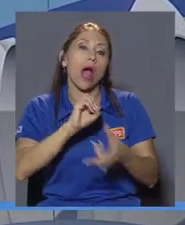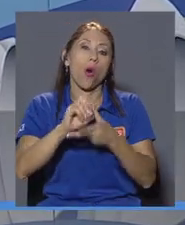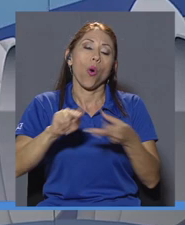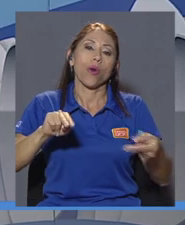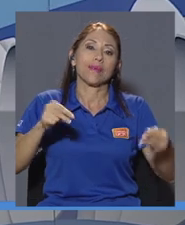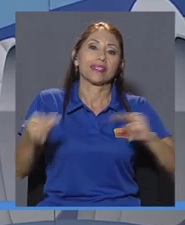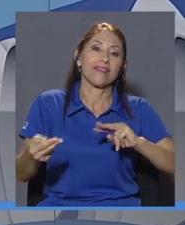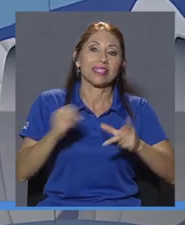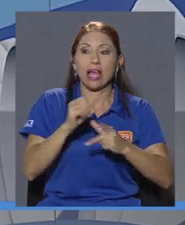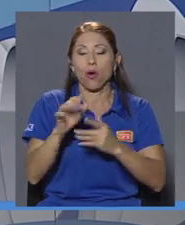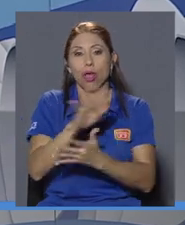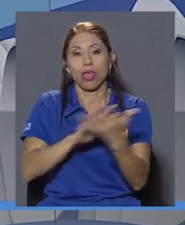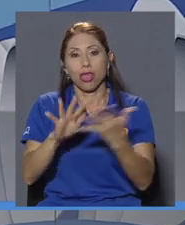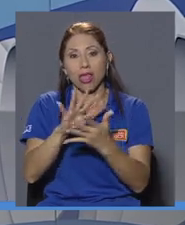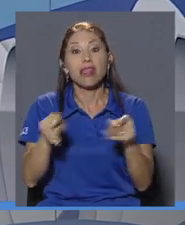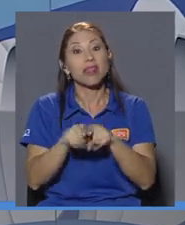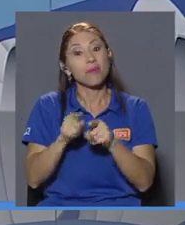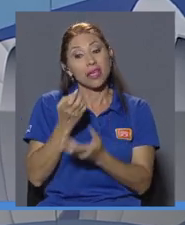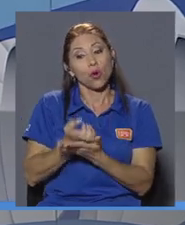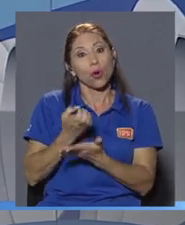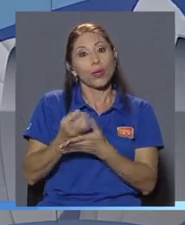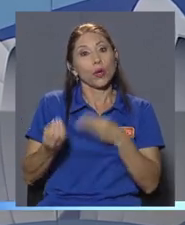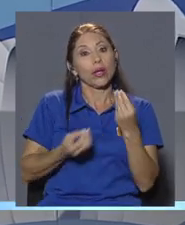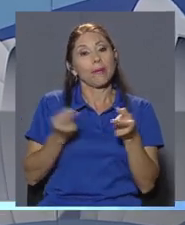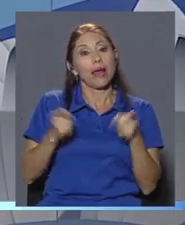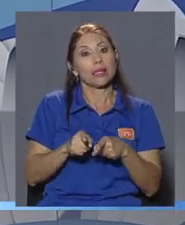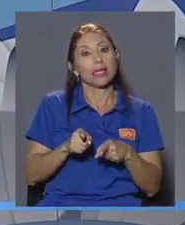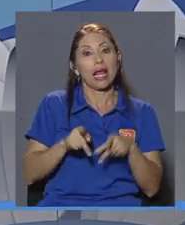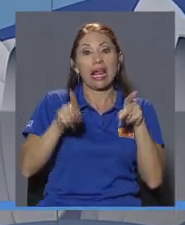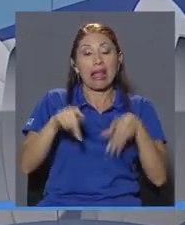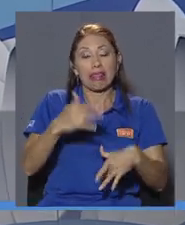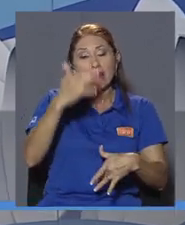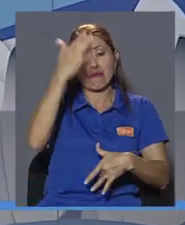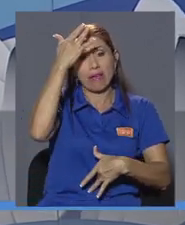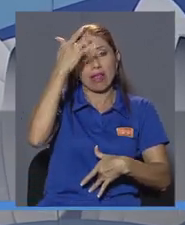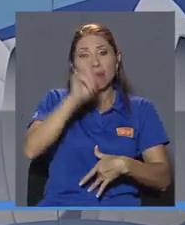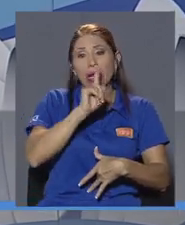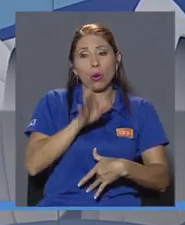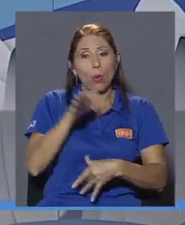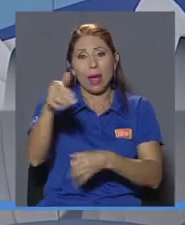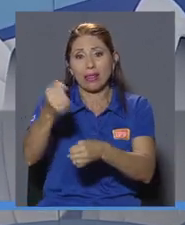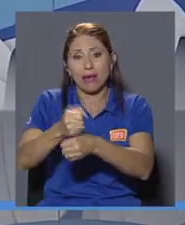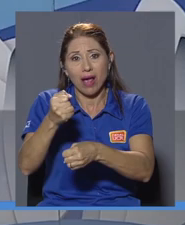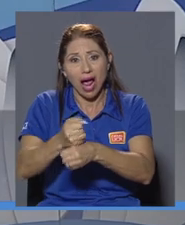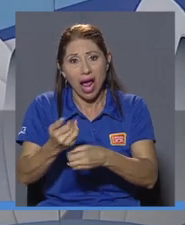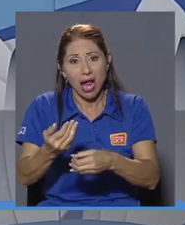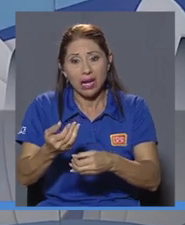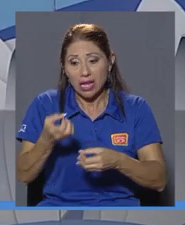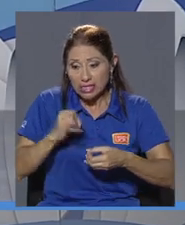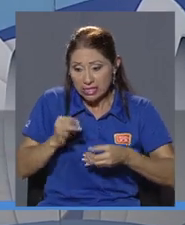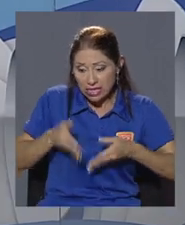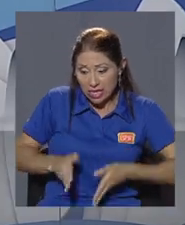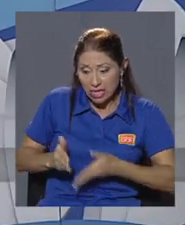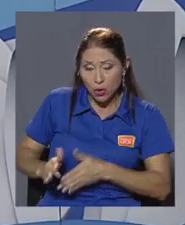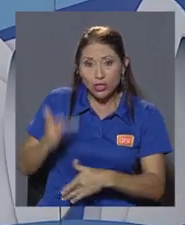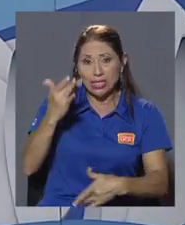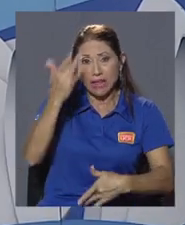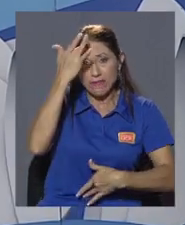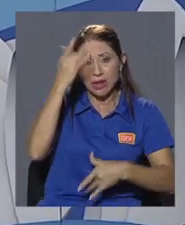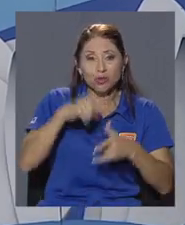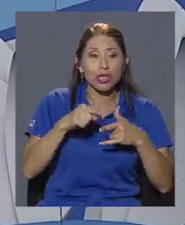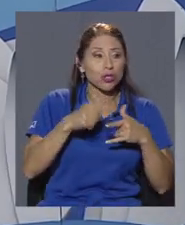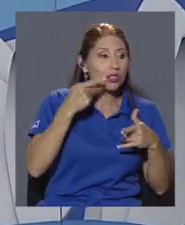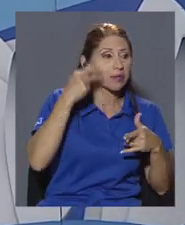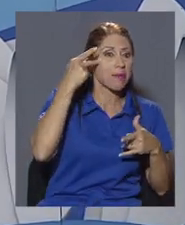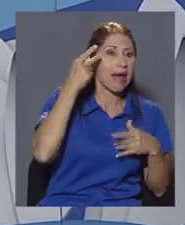aspecto económico era la gente deja de ir a trabajar y los chiquitos están enfermos los papás usualmente no pues tienen que quedarse en las casas con los